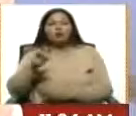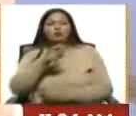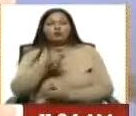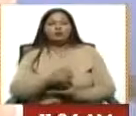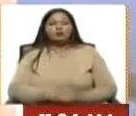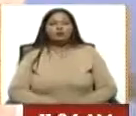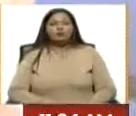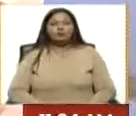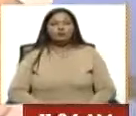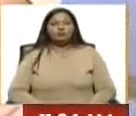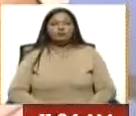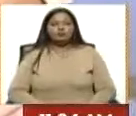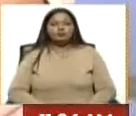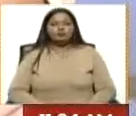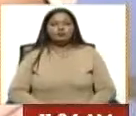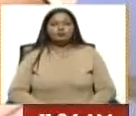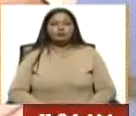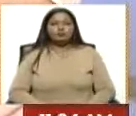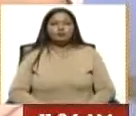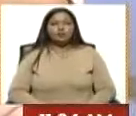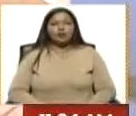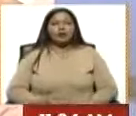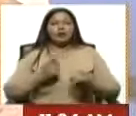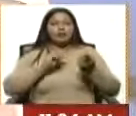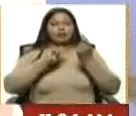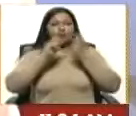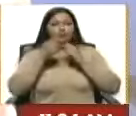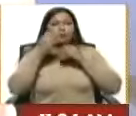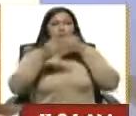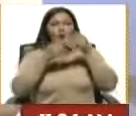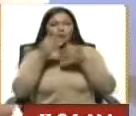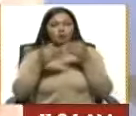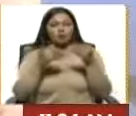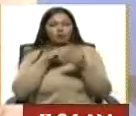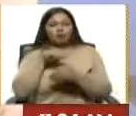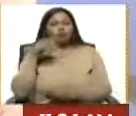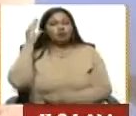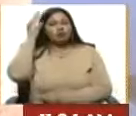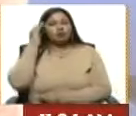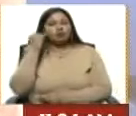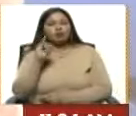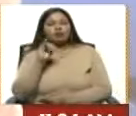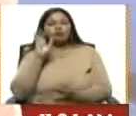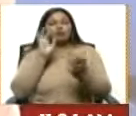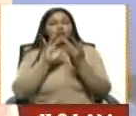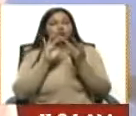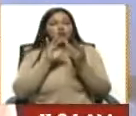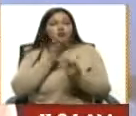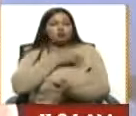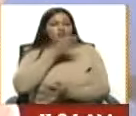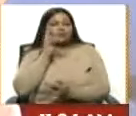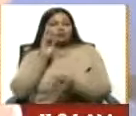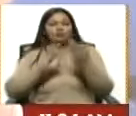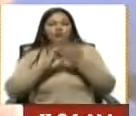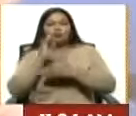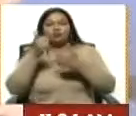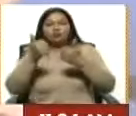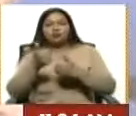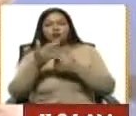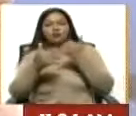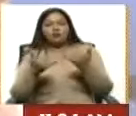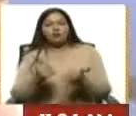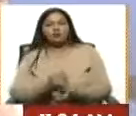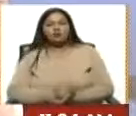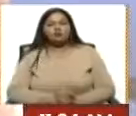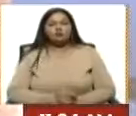Es transformarnos. Ya el pueblo con esa encuesta mismo poco a poco se va concientizando. En las redes sociales hay algo que no está funcionando bien. Claro. Ahora ya